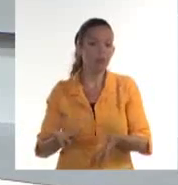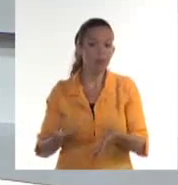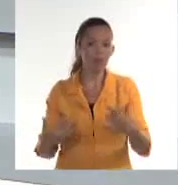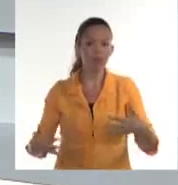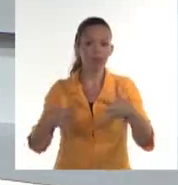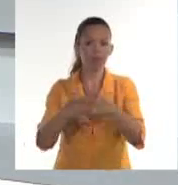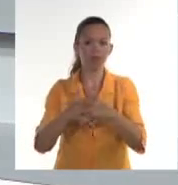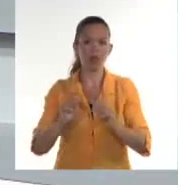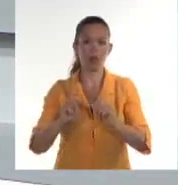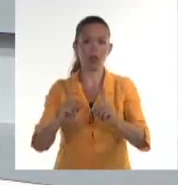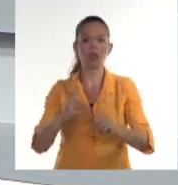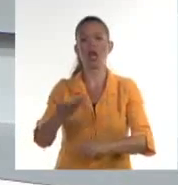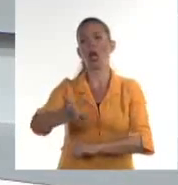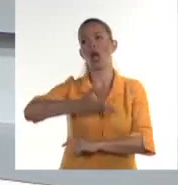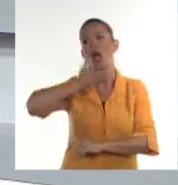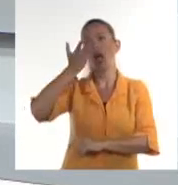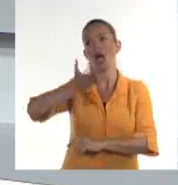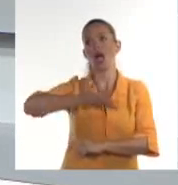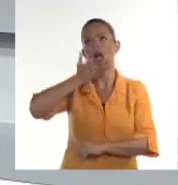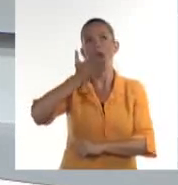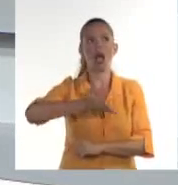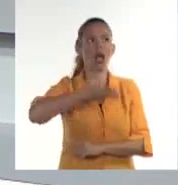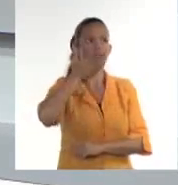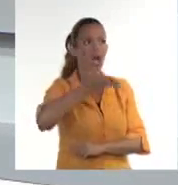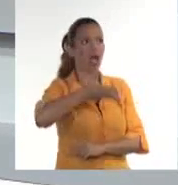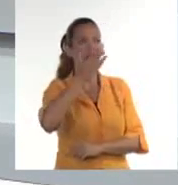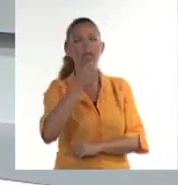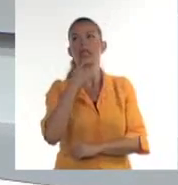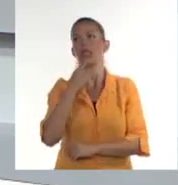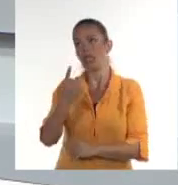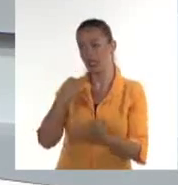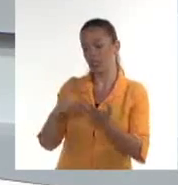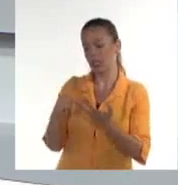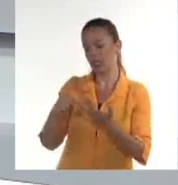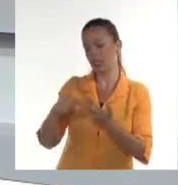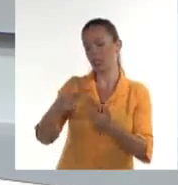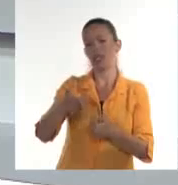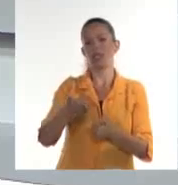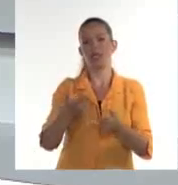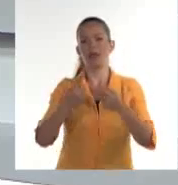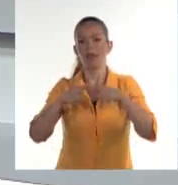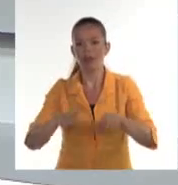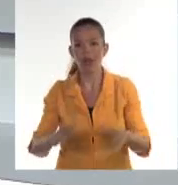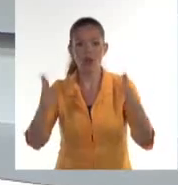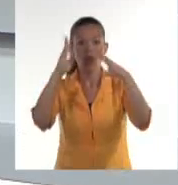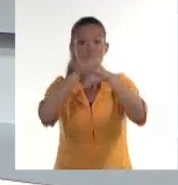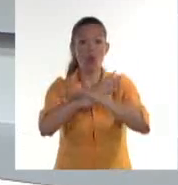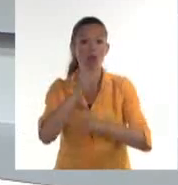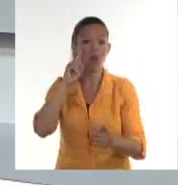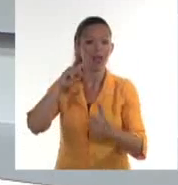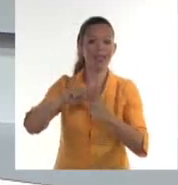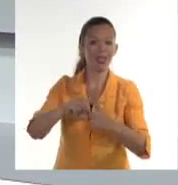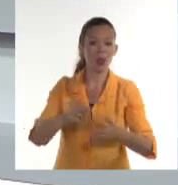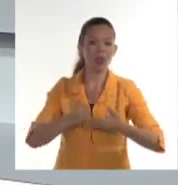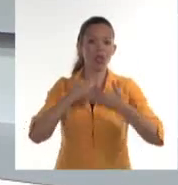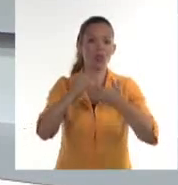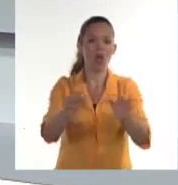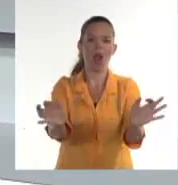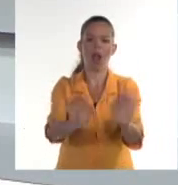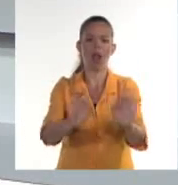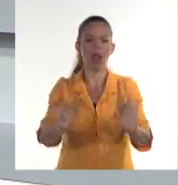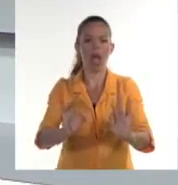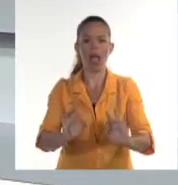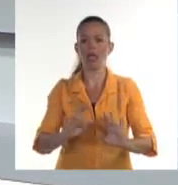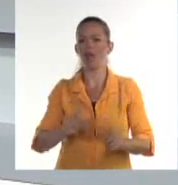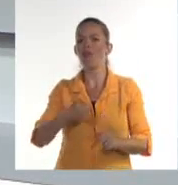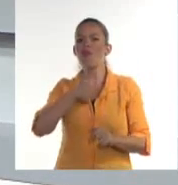mucho discurso nacionalista dicen, pero sin amor por la vida de sus connacionales porque hablan de matar como de tomar agua. ¿Qué